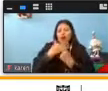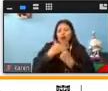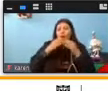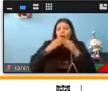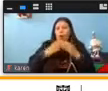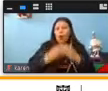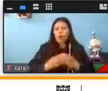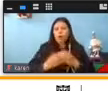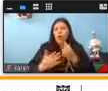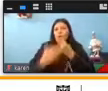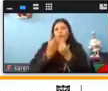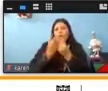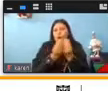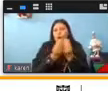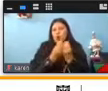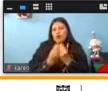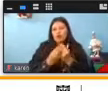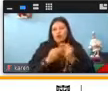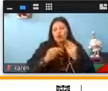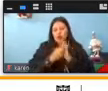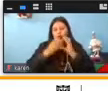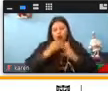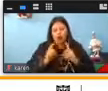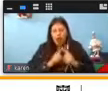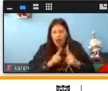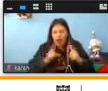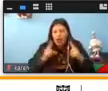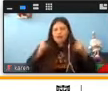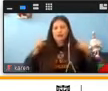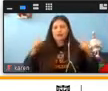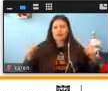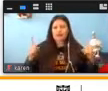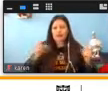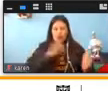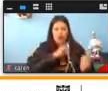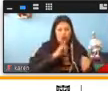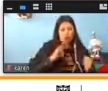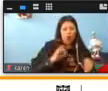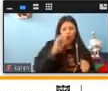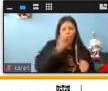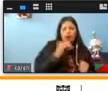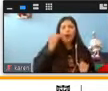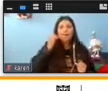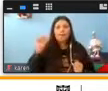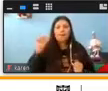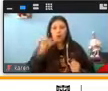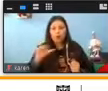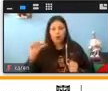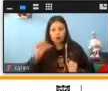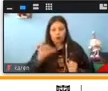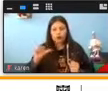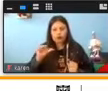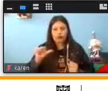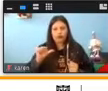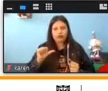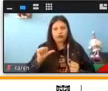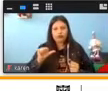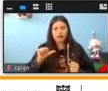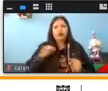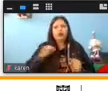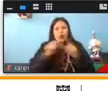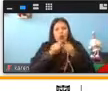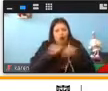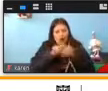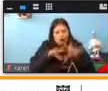cuerpo colectivo, ¿no? Que es la extensión de estos cuerpos individuales de hombres y mujeres y que tiene lugar